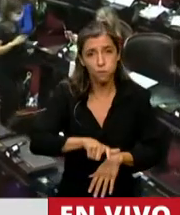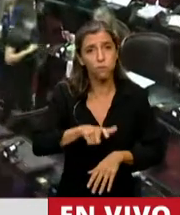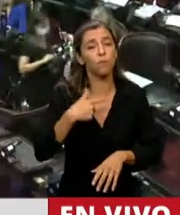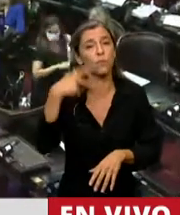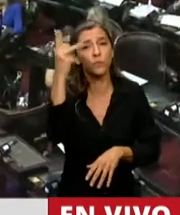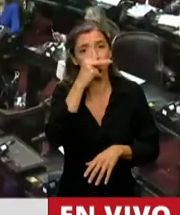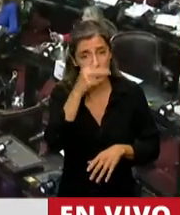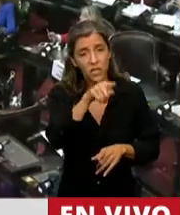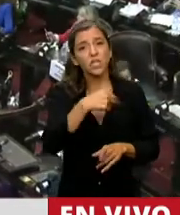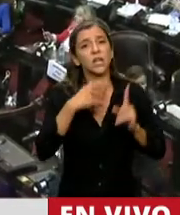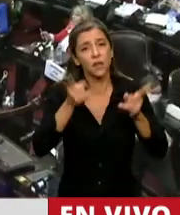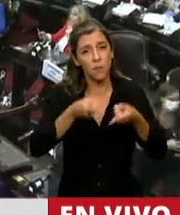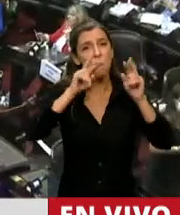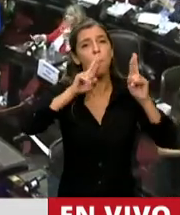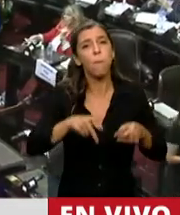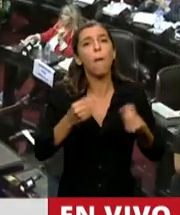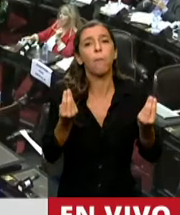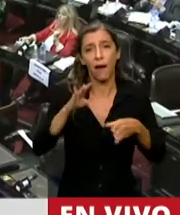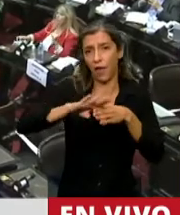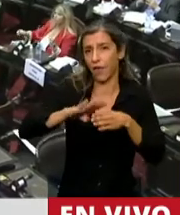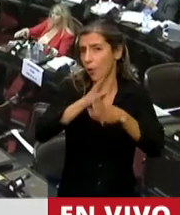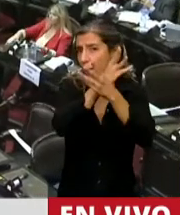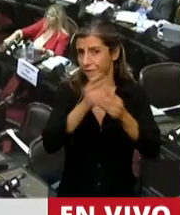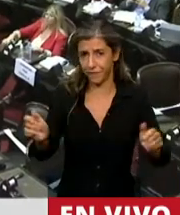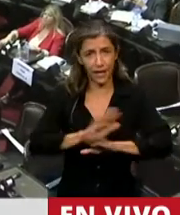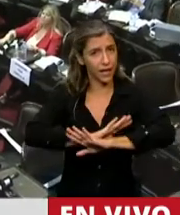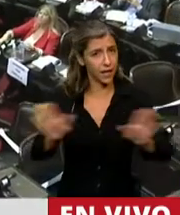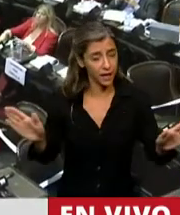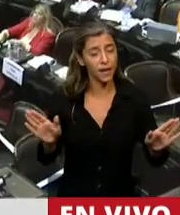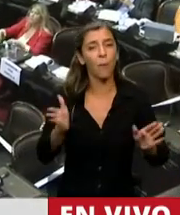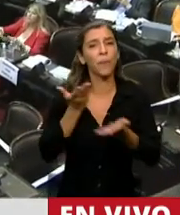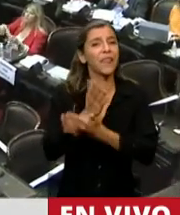de desendeudamiento, cosa que otro gobierno